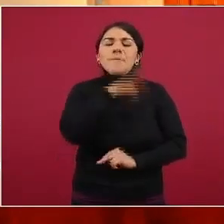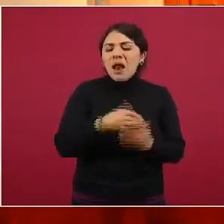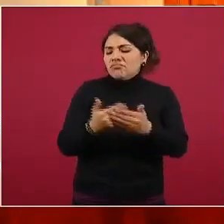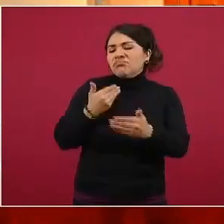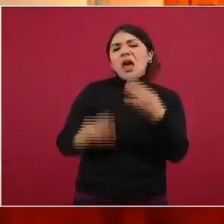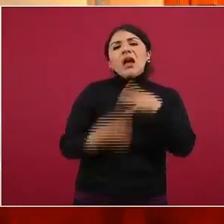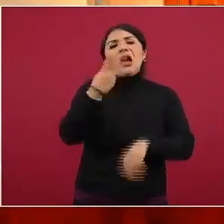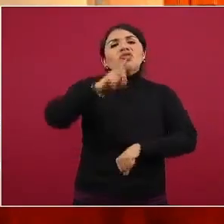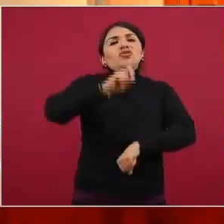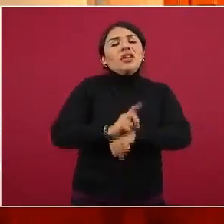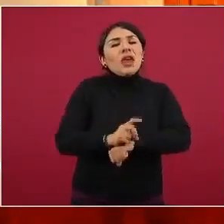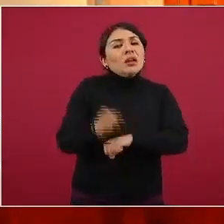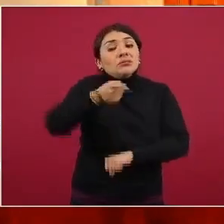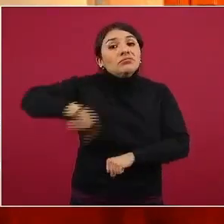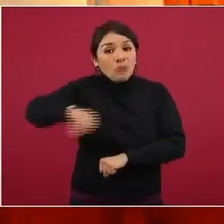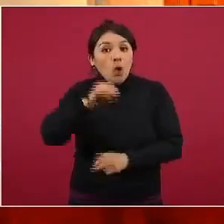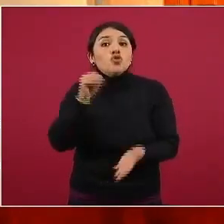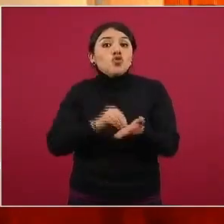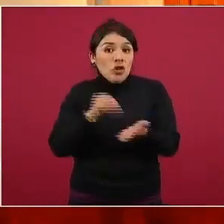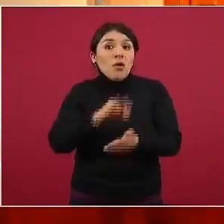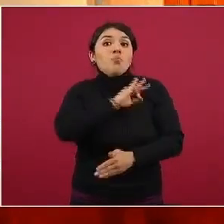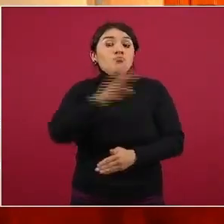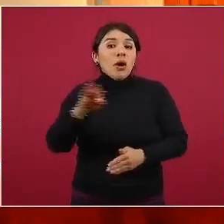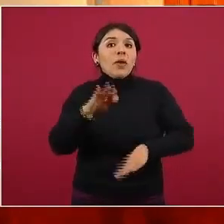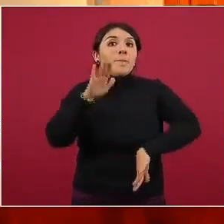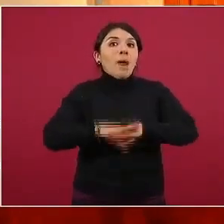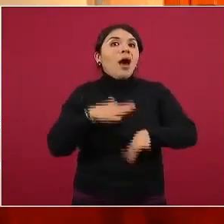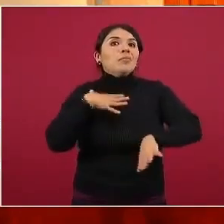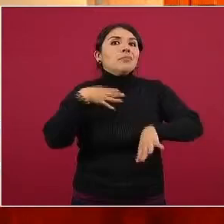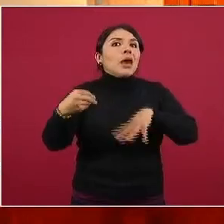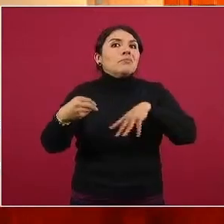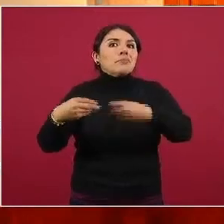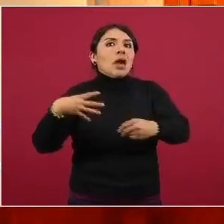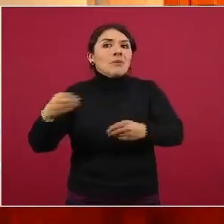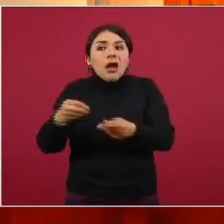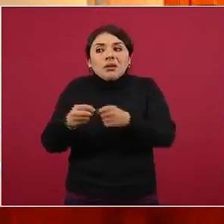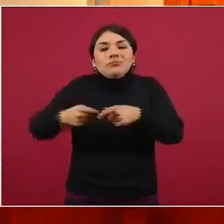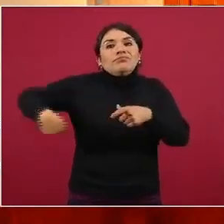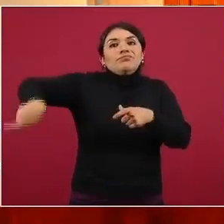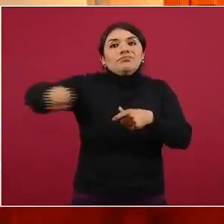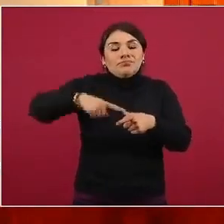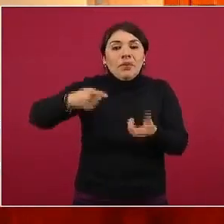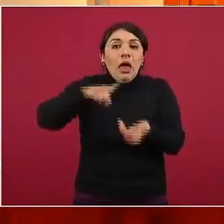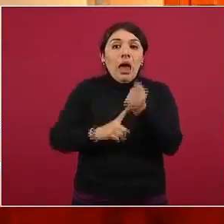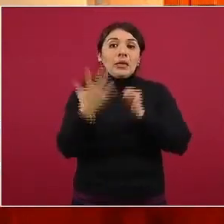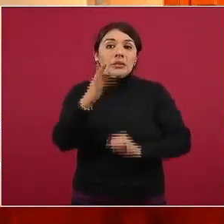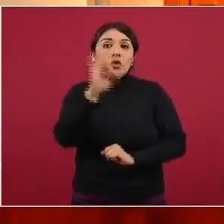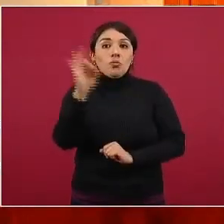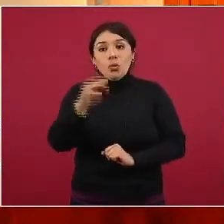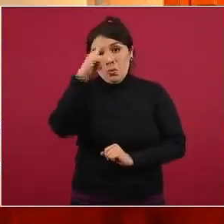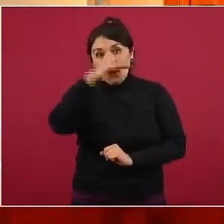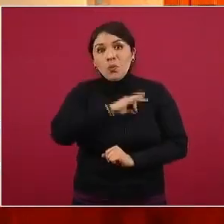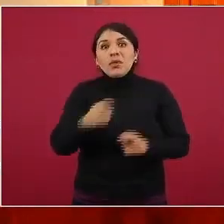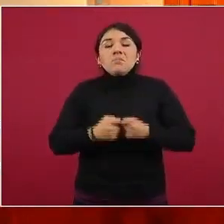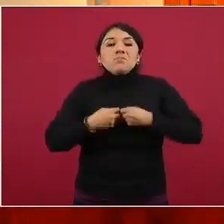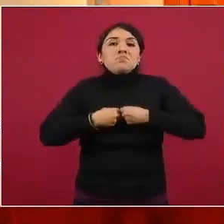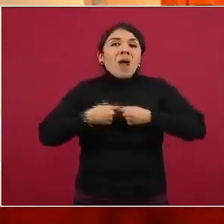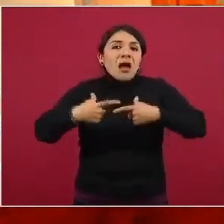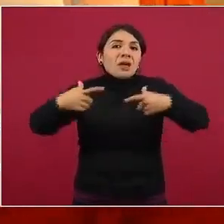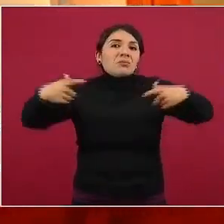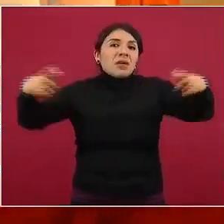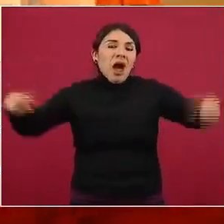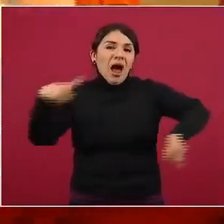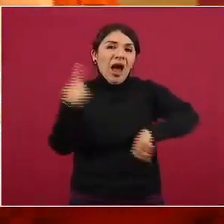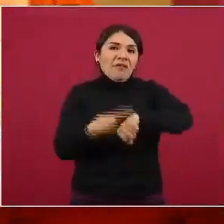14 días y por lo tanto están en posibilidad de ser los transmisores de la enfermedad para su propagación